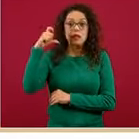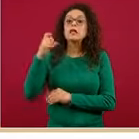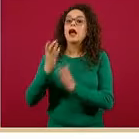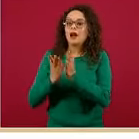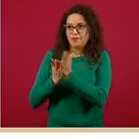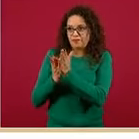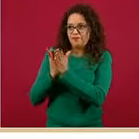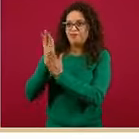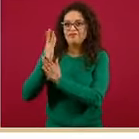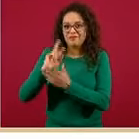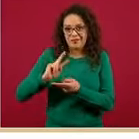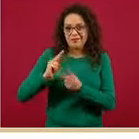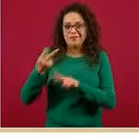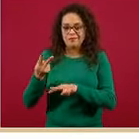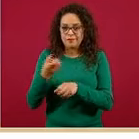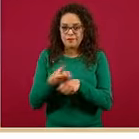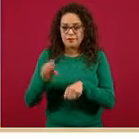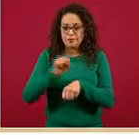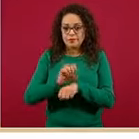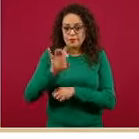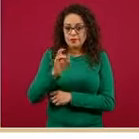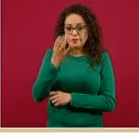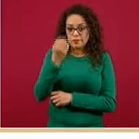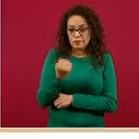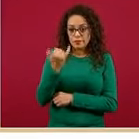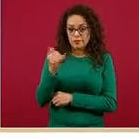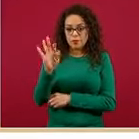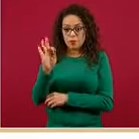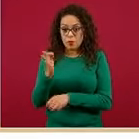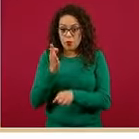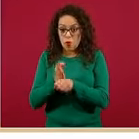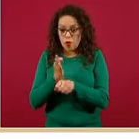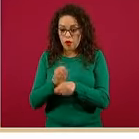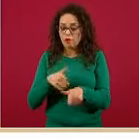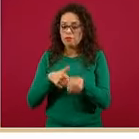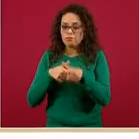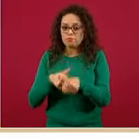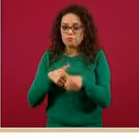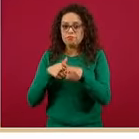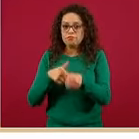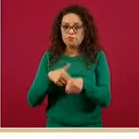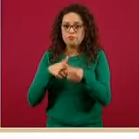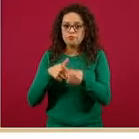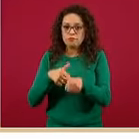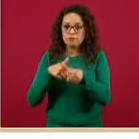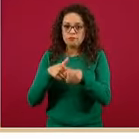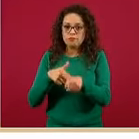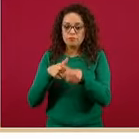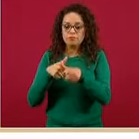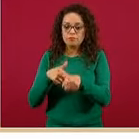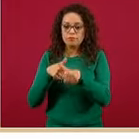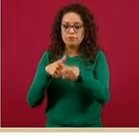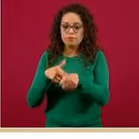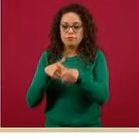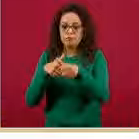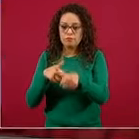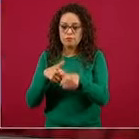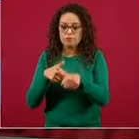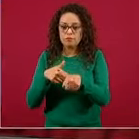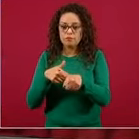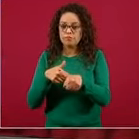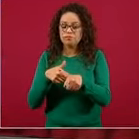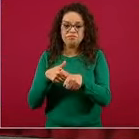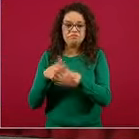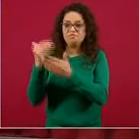semana 39-40 y que hasta el momento mantiene esa tendencia descendente, es decir, no ha querido